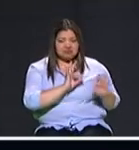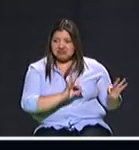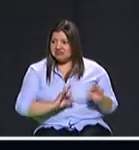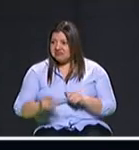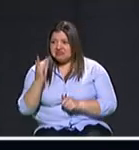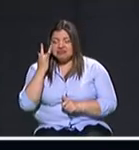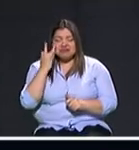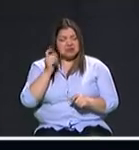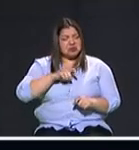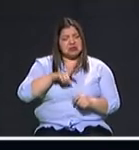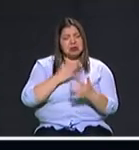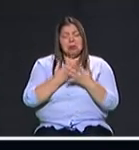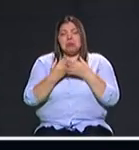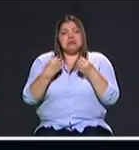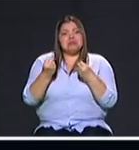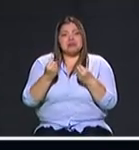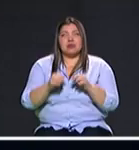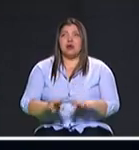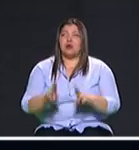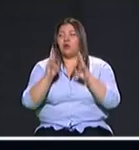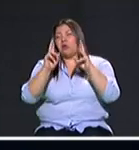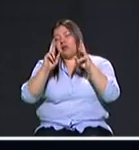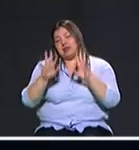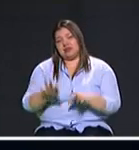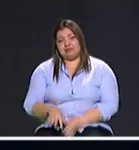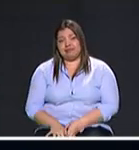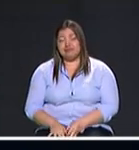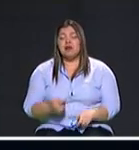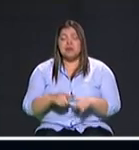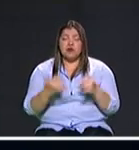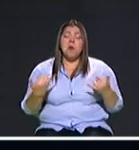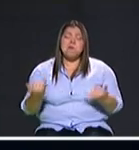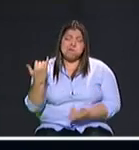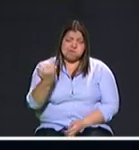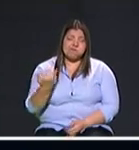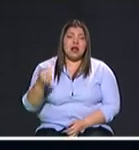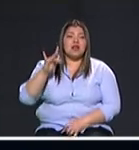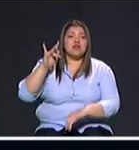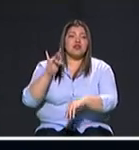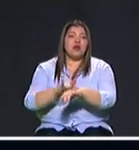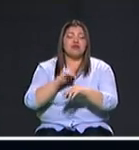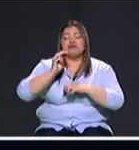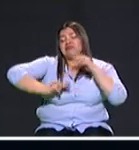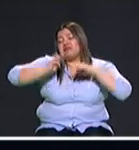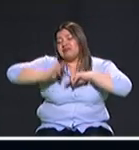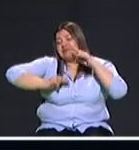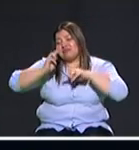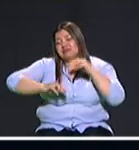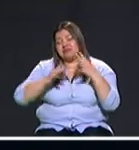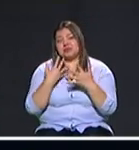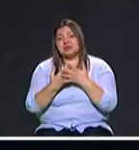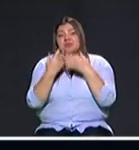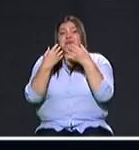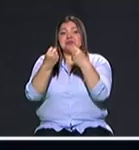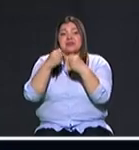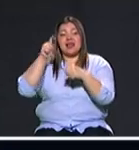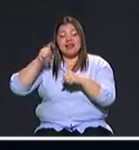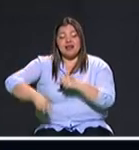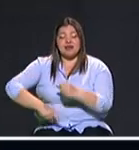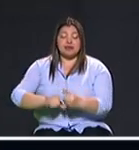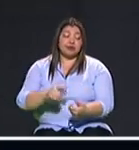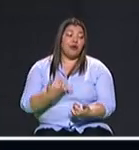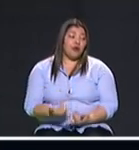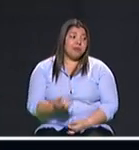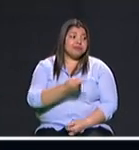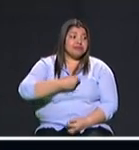tenemos que tratar por eso evidentemente que construir actualmente una cárcel de los indicados para medellín es obligación de los gobiernos locales ya hay una tutela y por